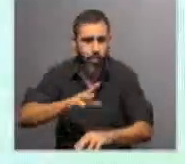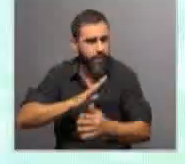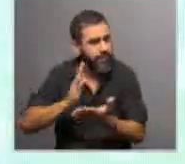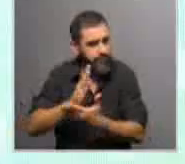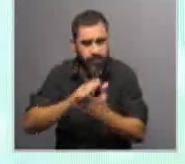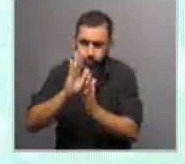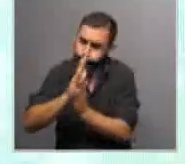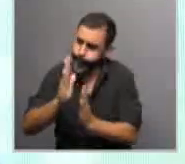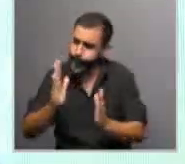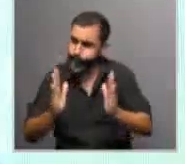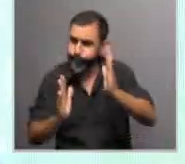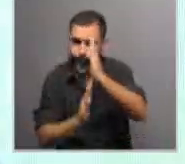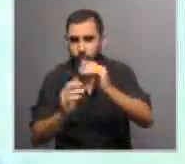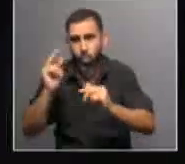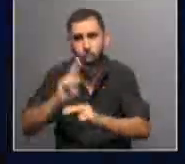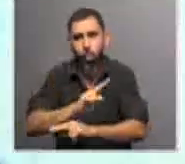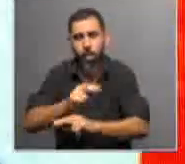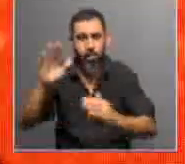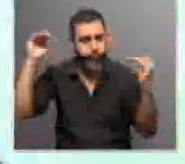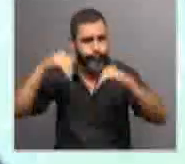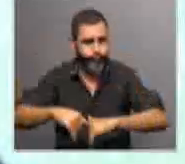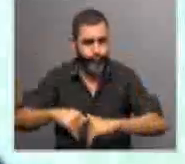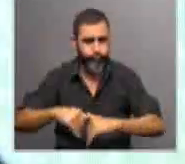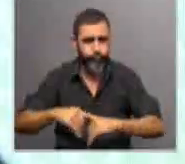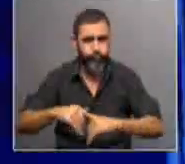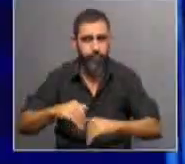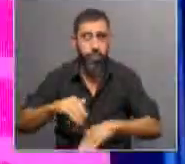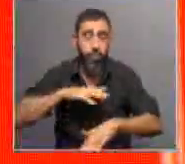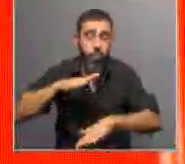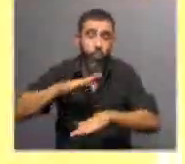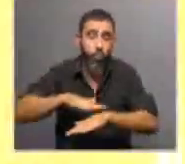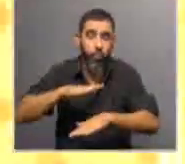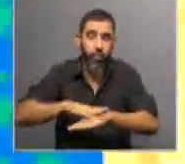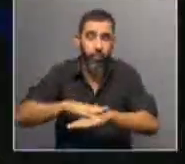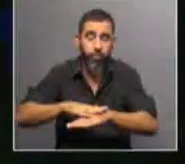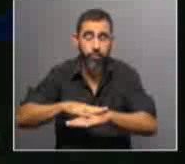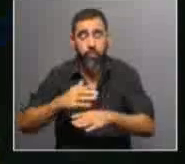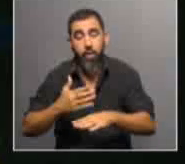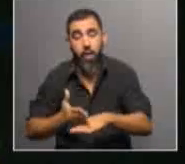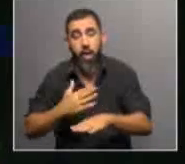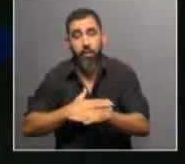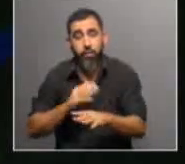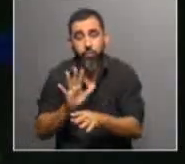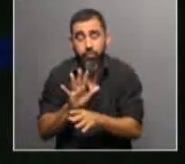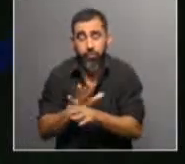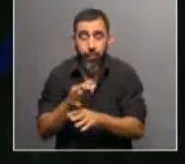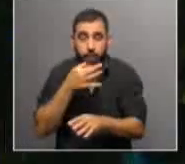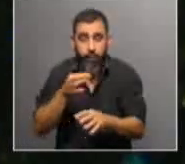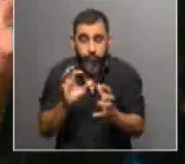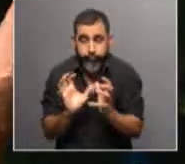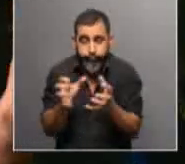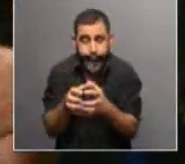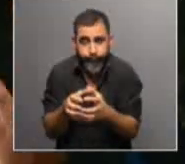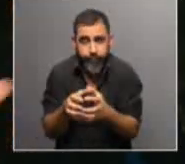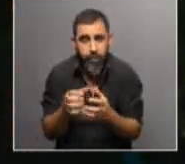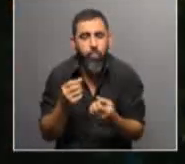Hasta hoy yo siempre estoy subiendo. ¿Entendés? Y fue tiempo cuando yo me entra una burbuja que yo siempre dije. ¿Y por qué? Porque